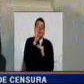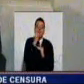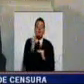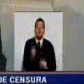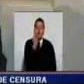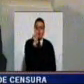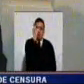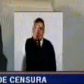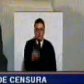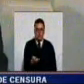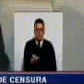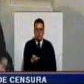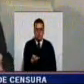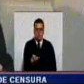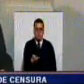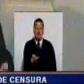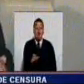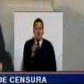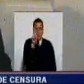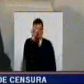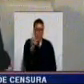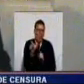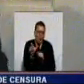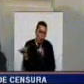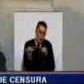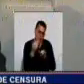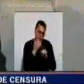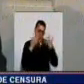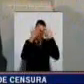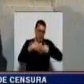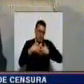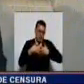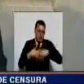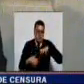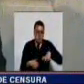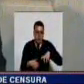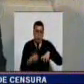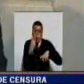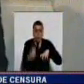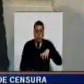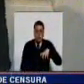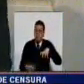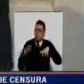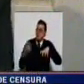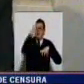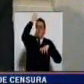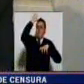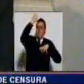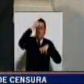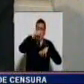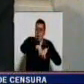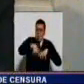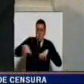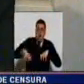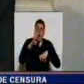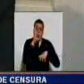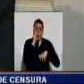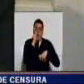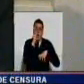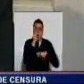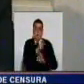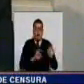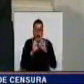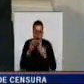solo proponente. Y así sigue hablando de esto. Todo el tiempo hablando de esto. Dice, la moralidad administrativa es un